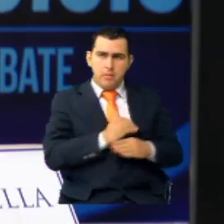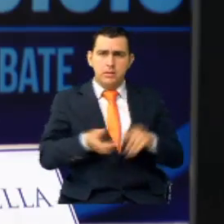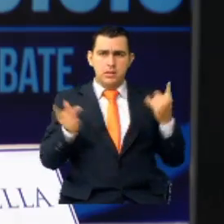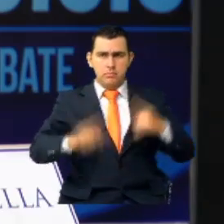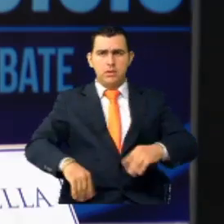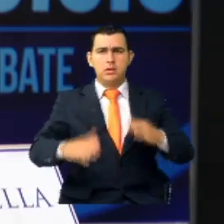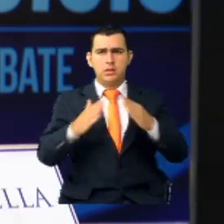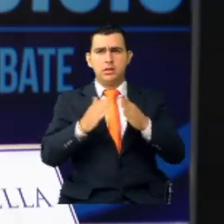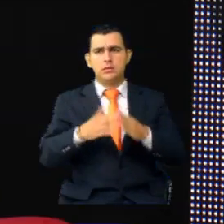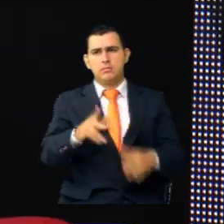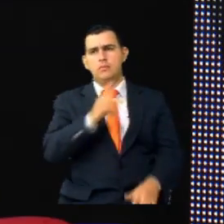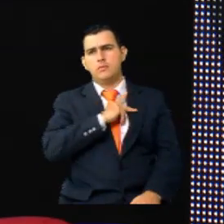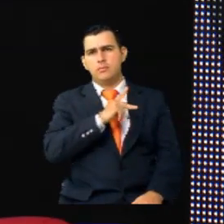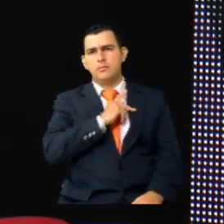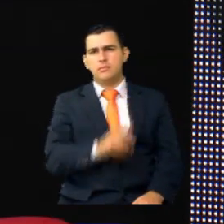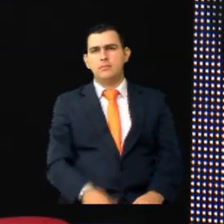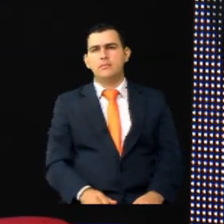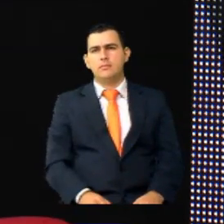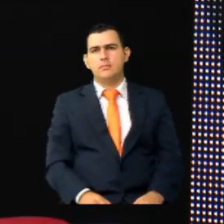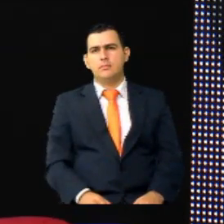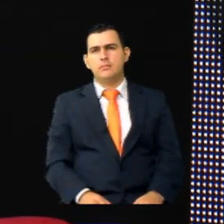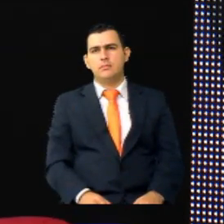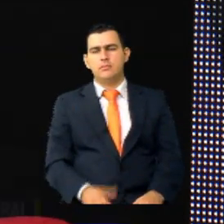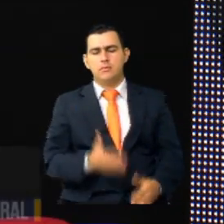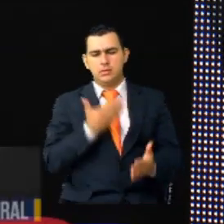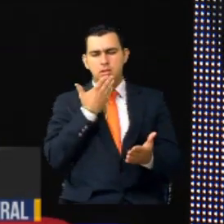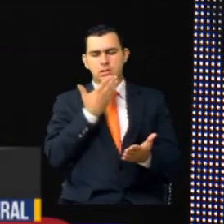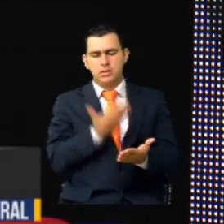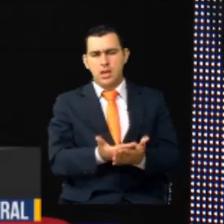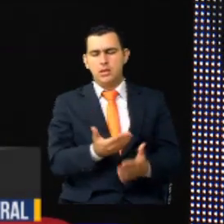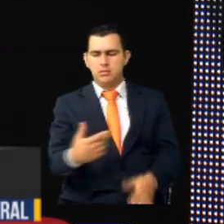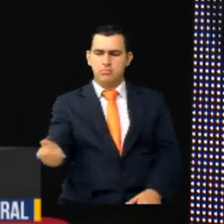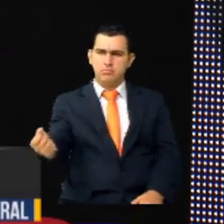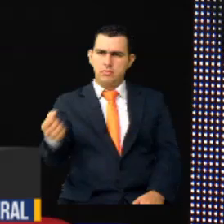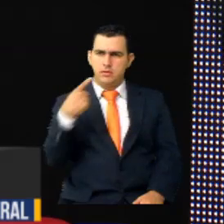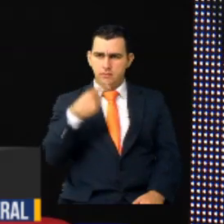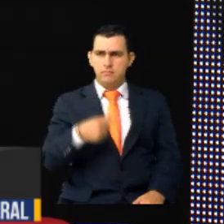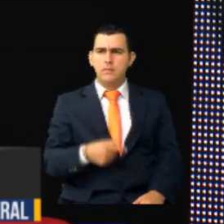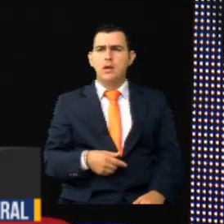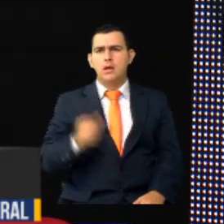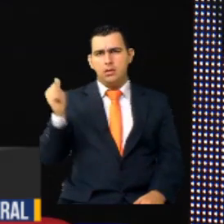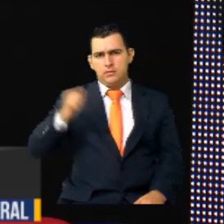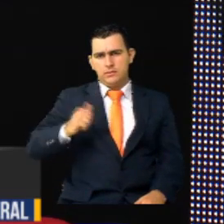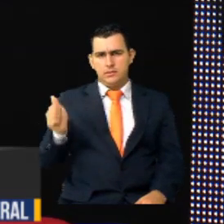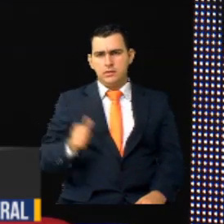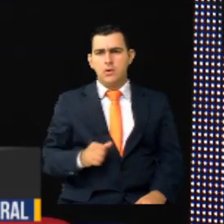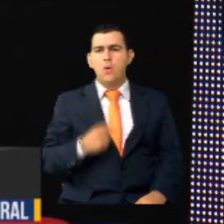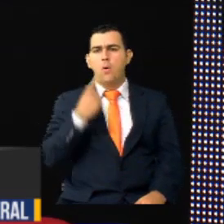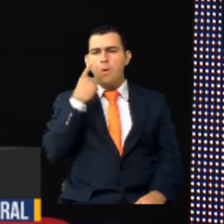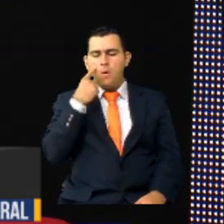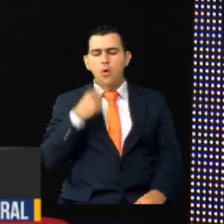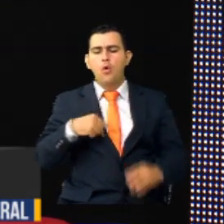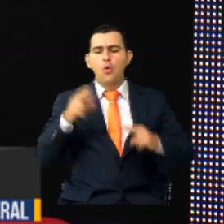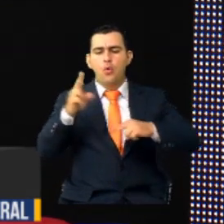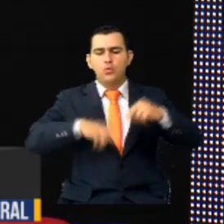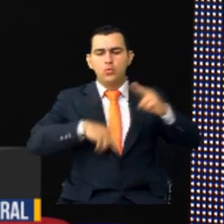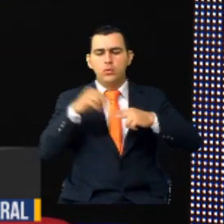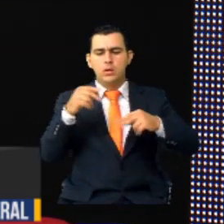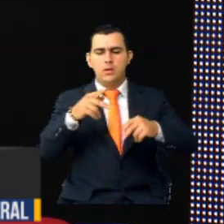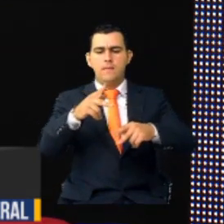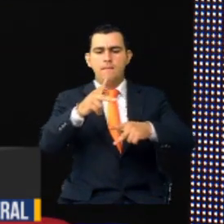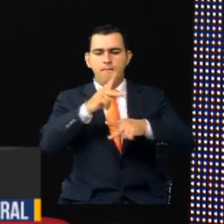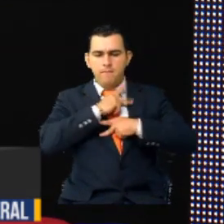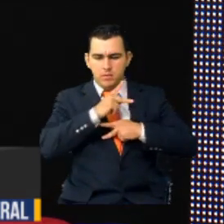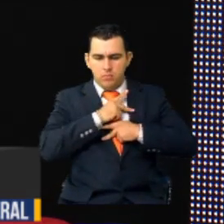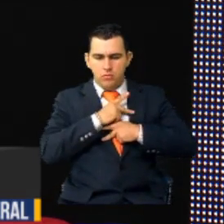propia. Gracias, Mónica, por la pregunta. Vamos a construir por autoconstrucción